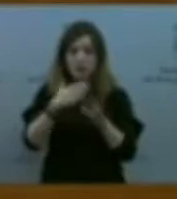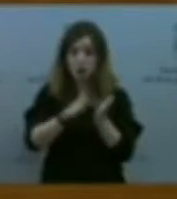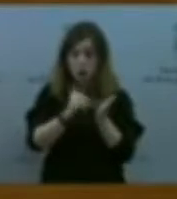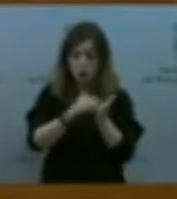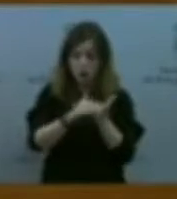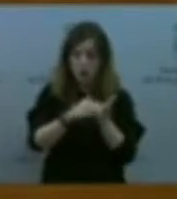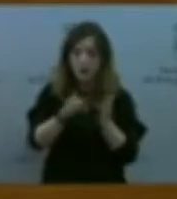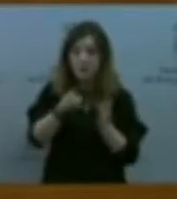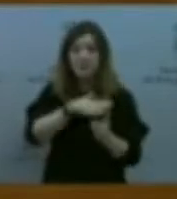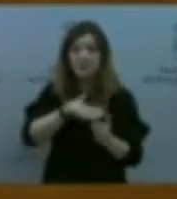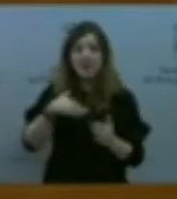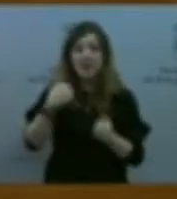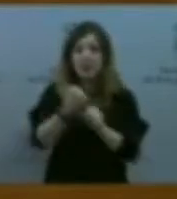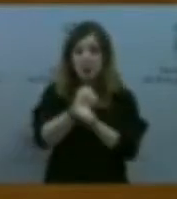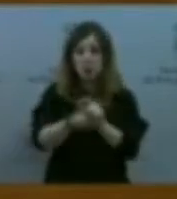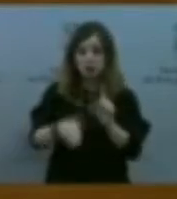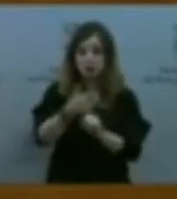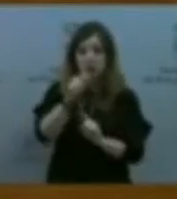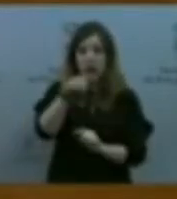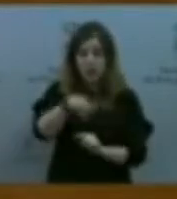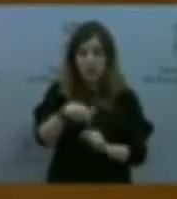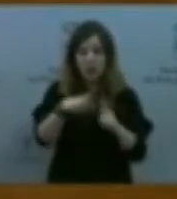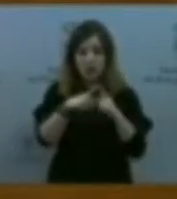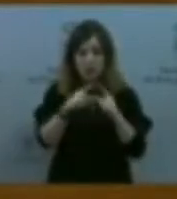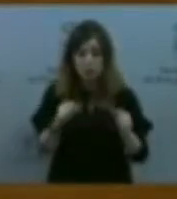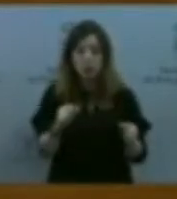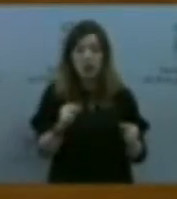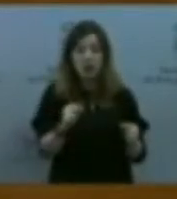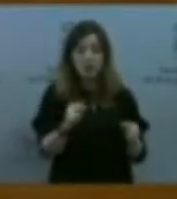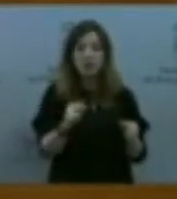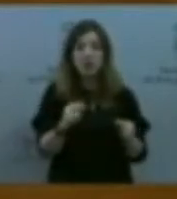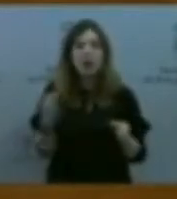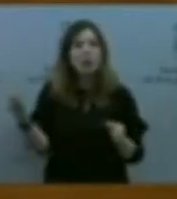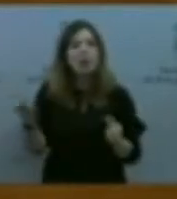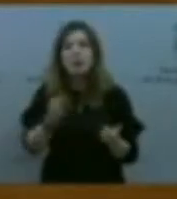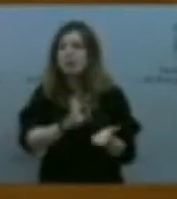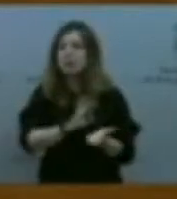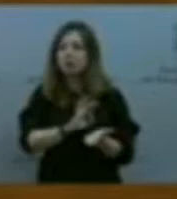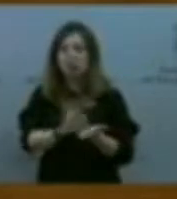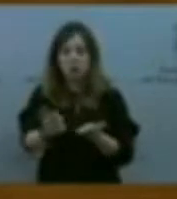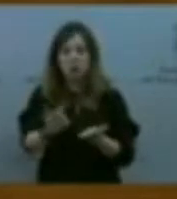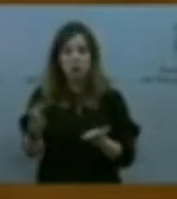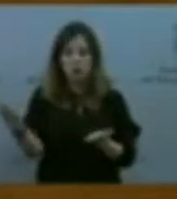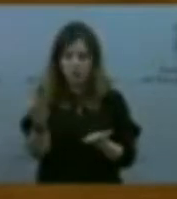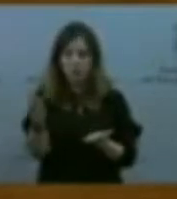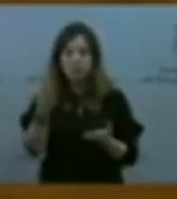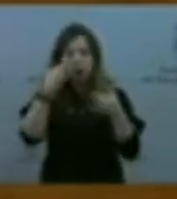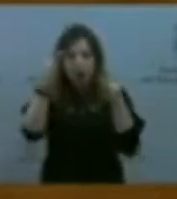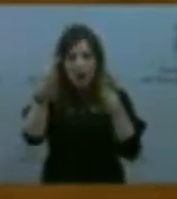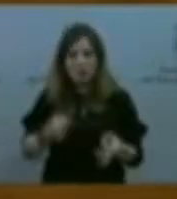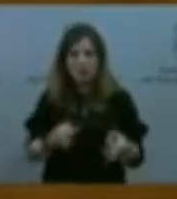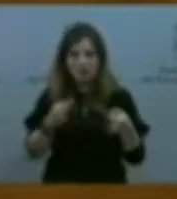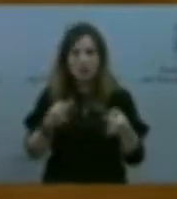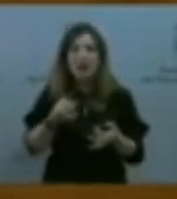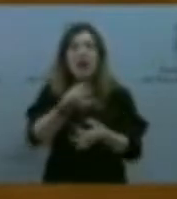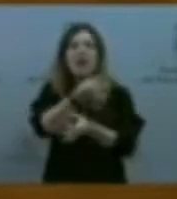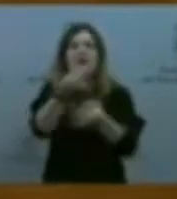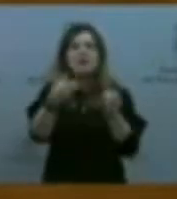quiere hacer, tiene que haber un servicio, pero realmente eficaz, no de nombre, no